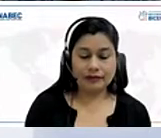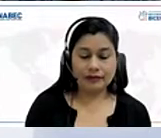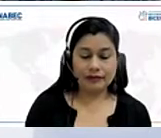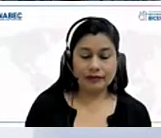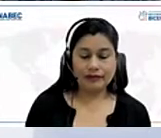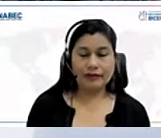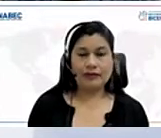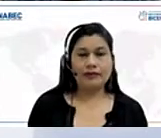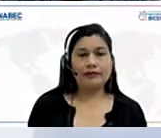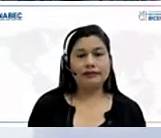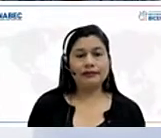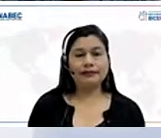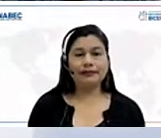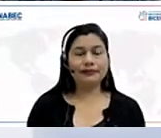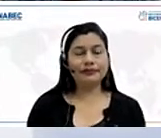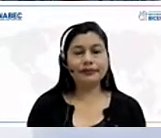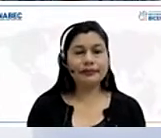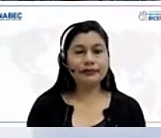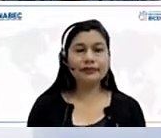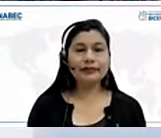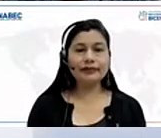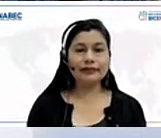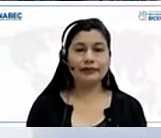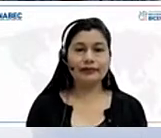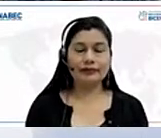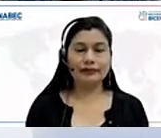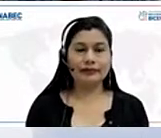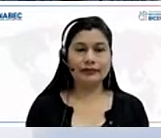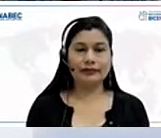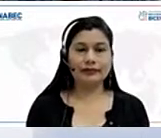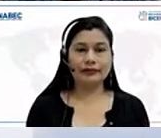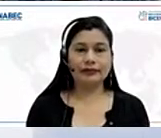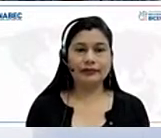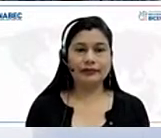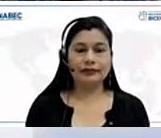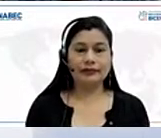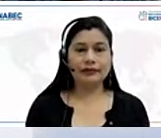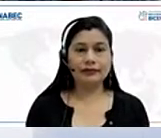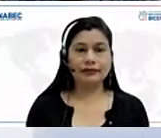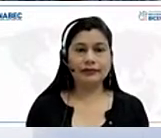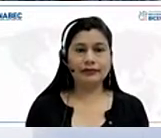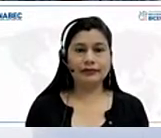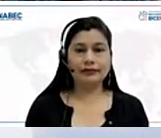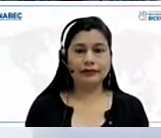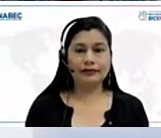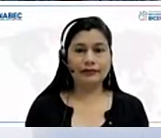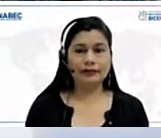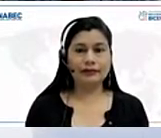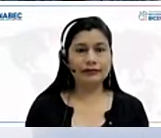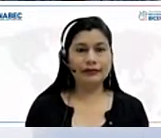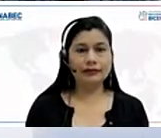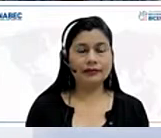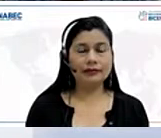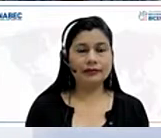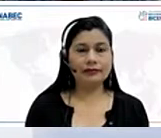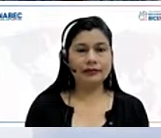embajada, pedimos como requisito un nivel intermedio completo con certificación local, como mínimo. Digamos, si